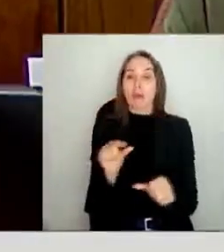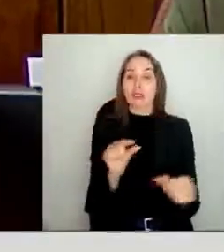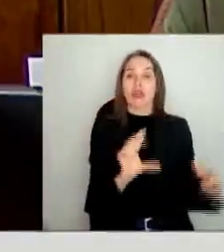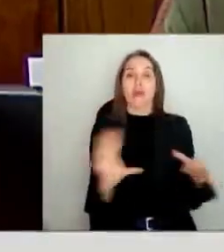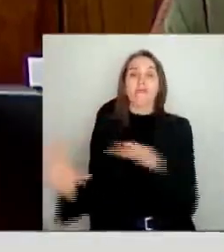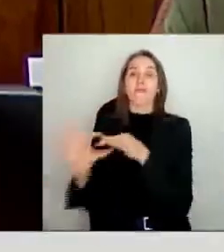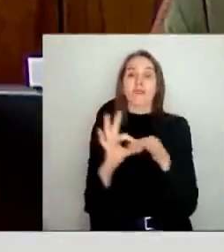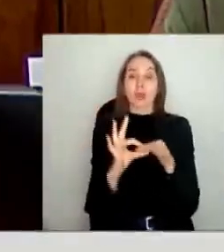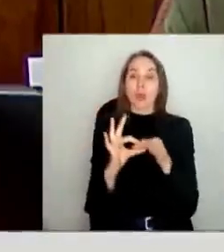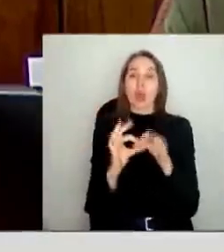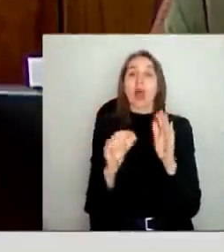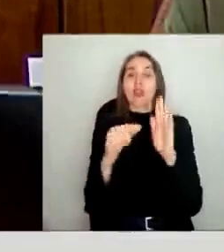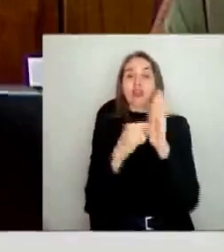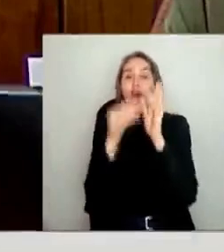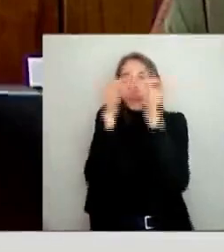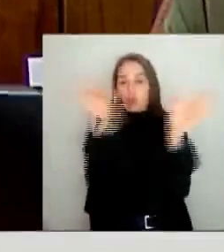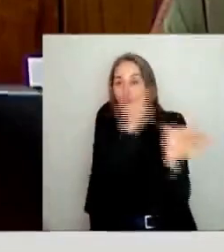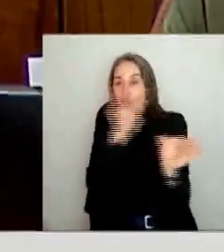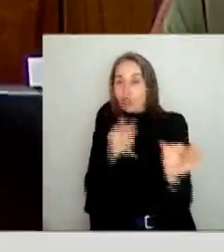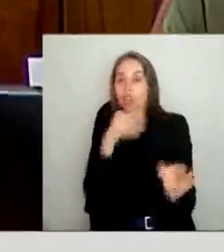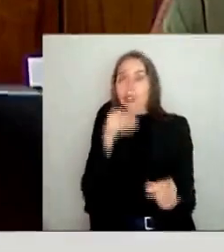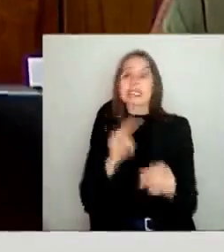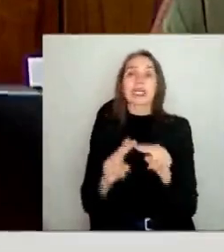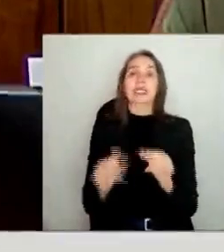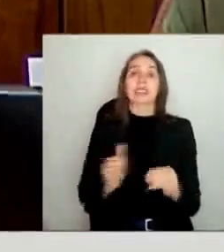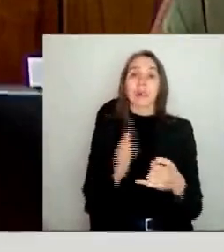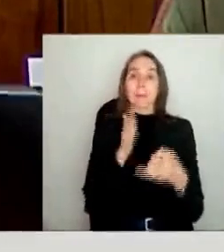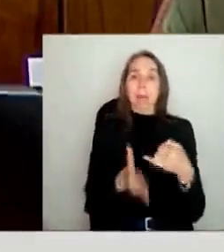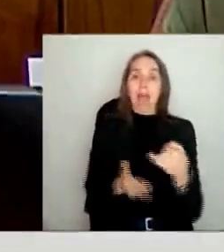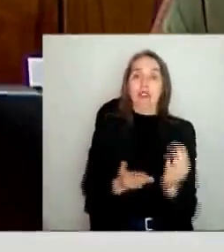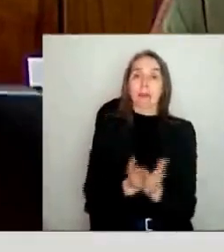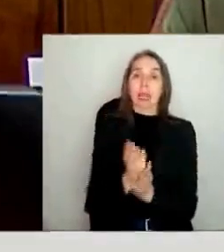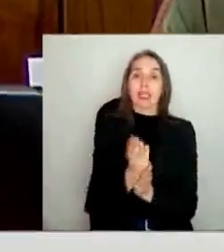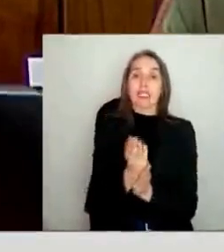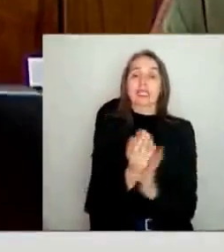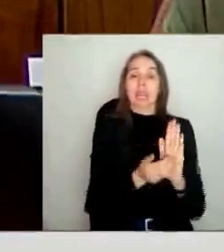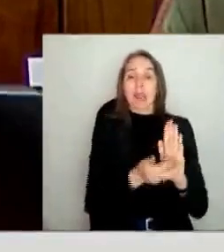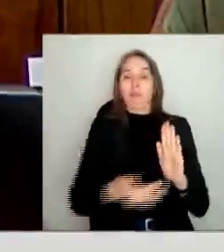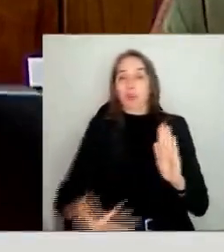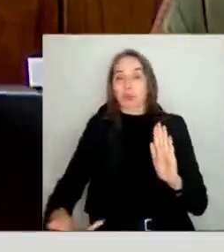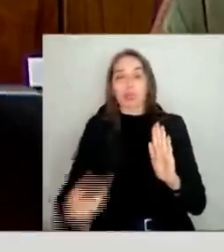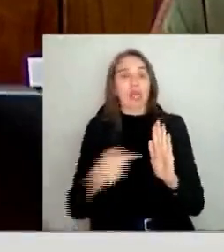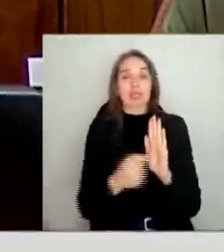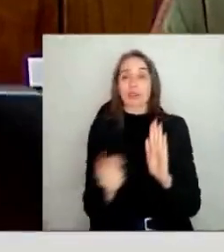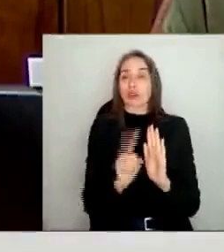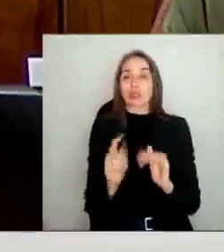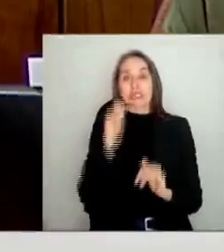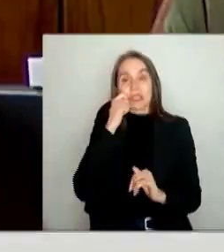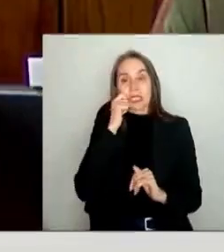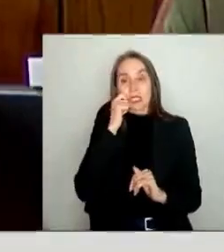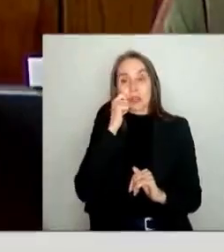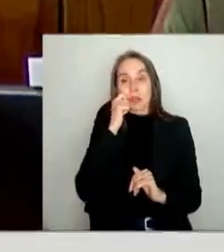está buscando ejecutar por ejemplo señalando un plazo para el inicio de su aplicación que no es el caso es decir es extremadamente